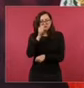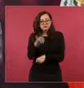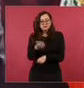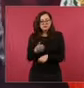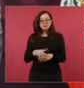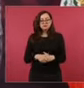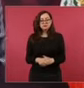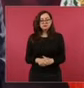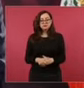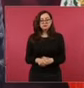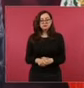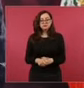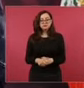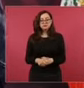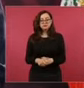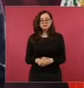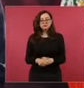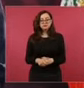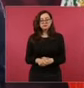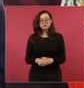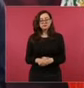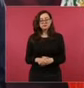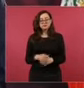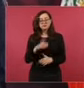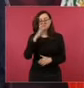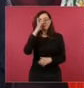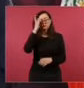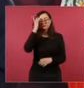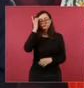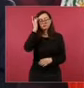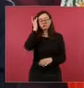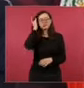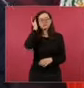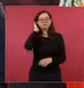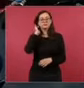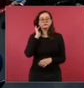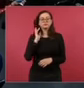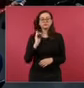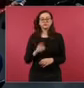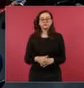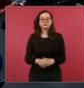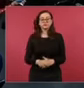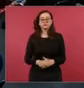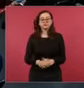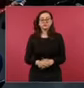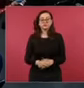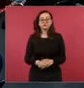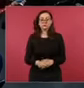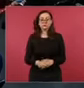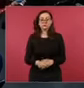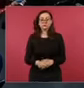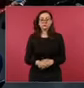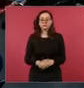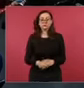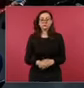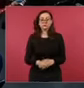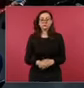De ahí saca los 11. Además, tiene que ser,